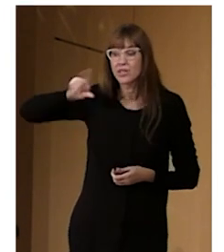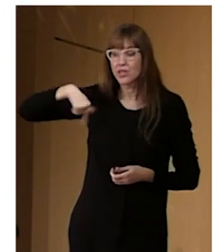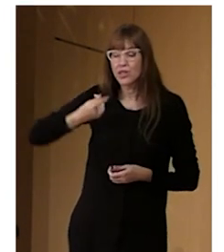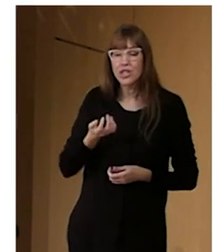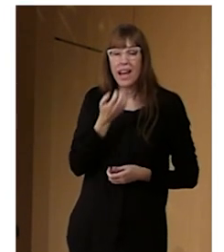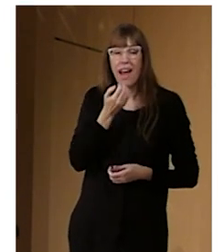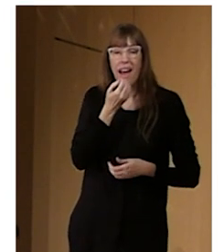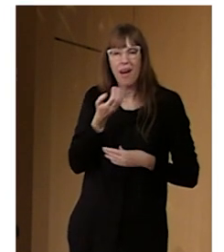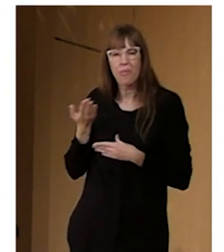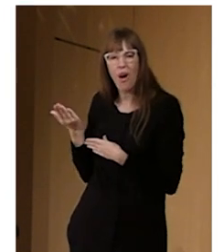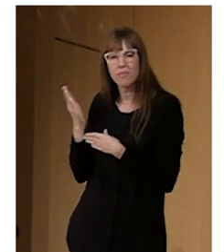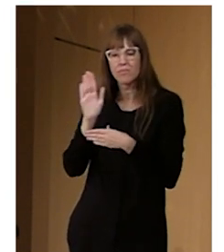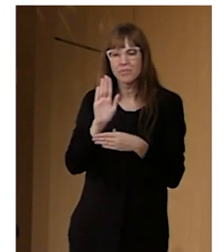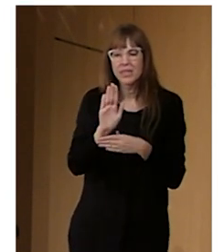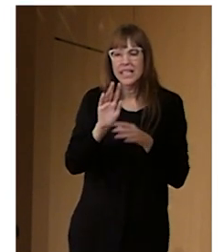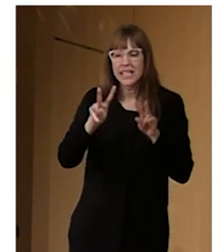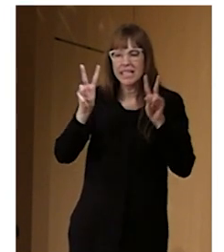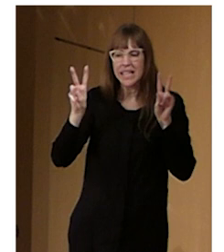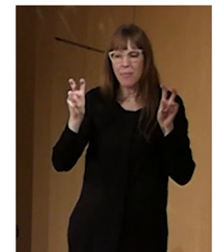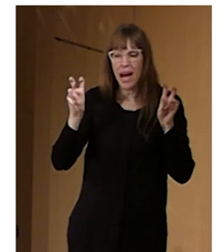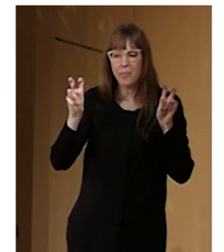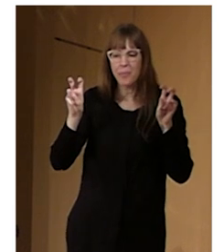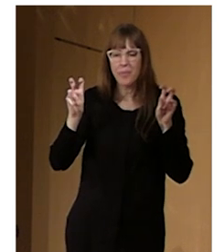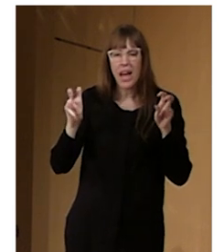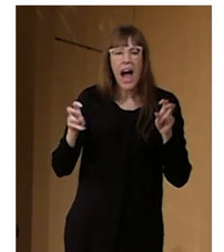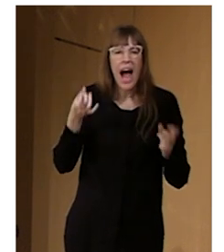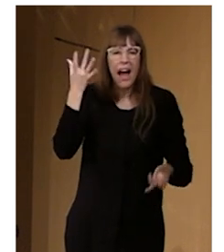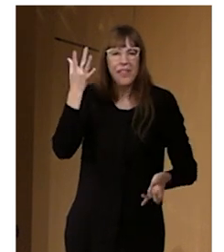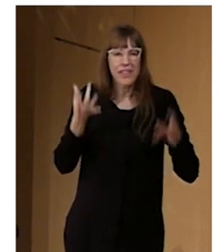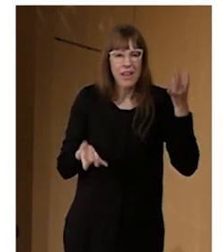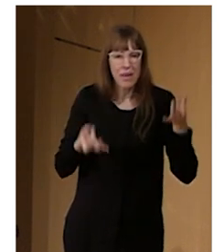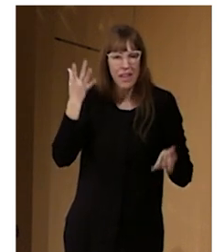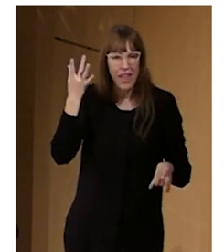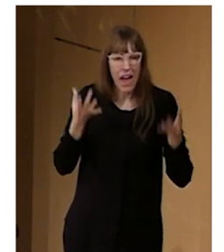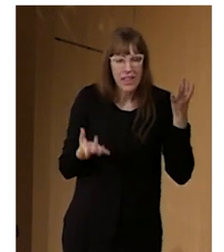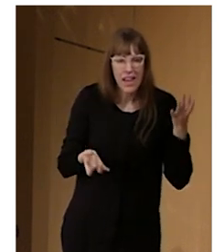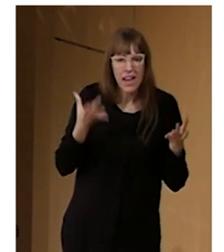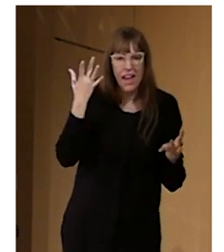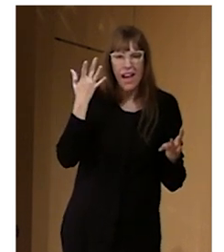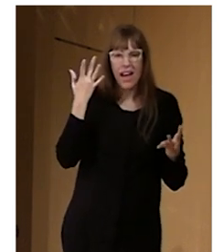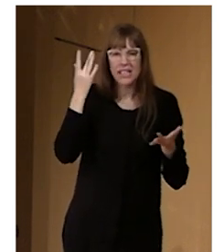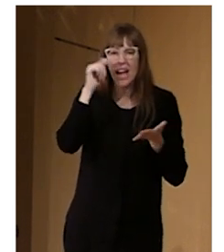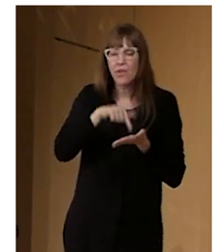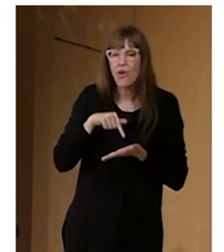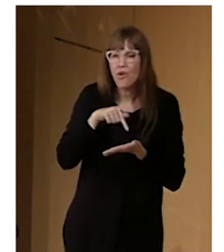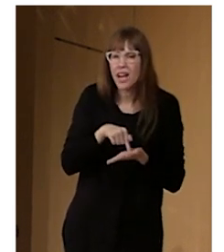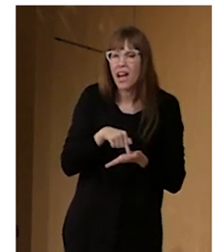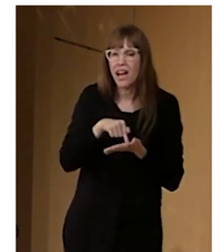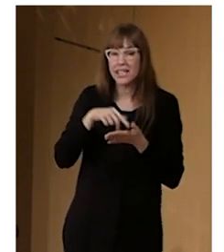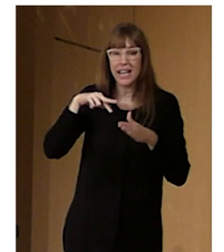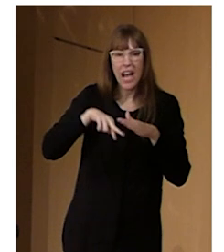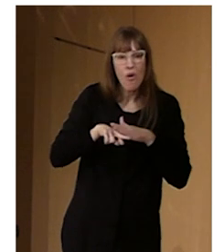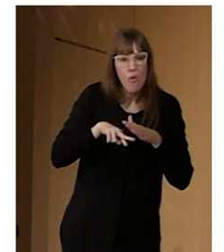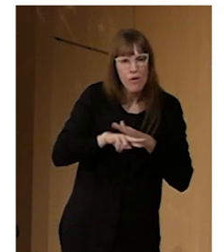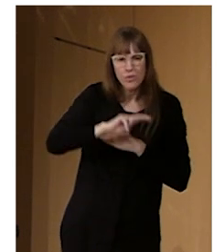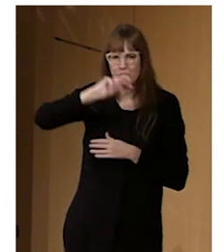ejemplo de lo que son pues esas diversas actividades acciones e recursos accesibles muy diversos